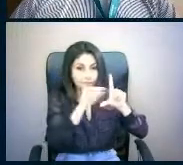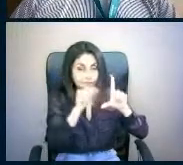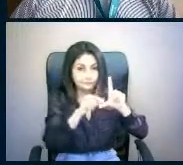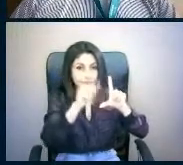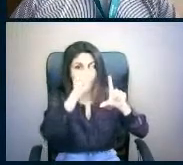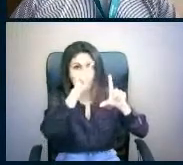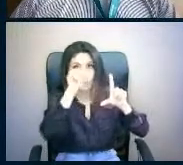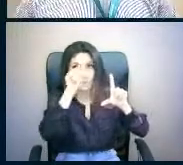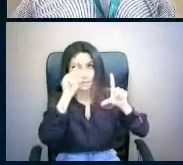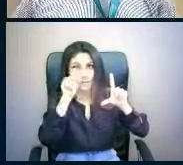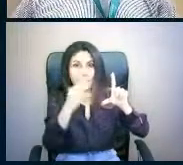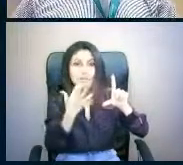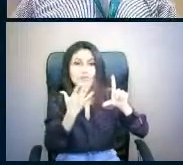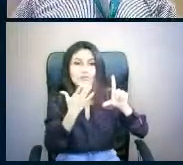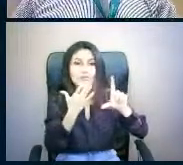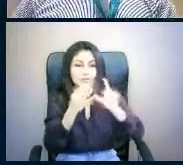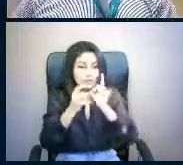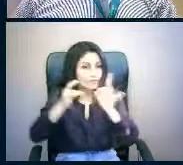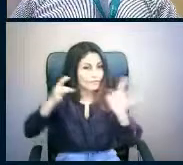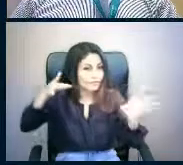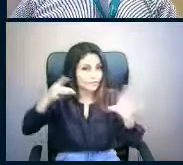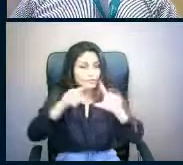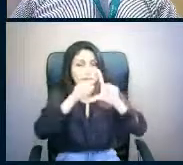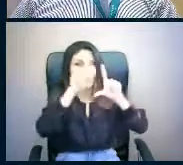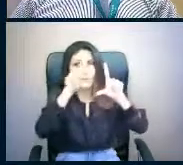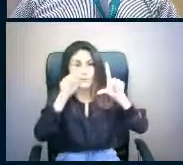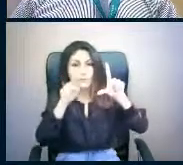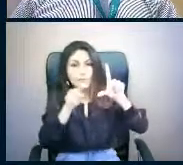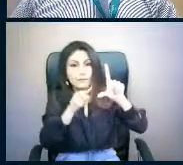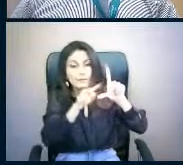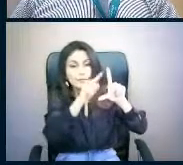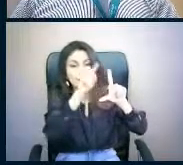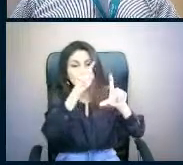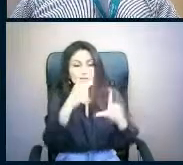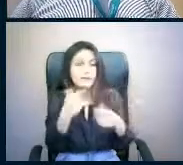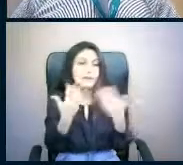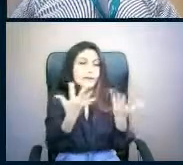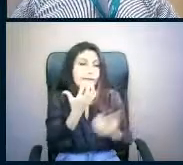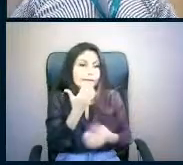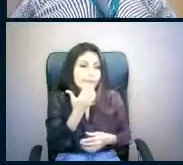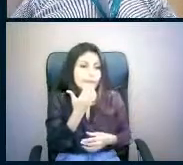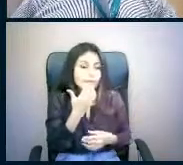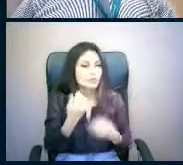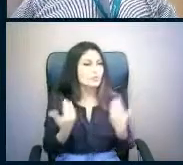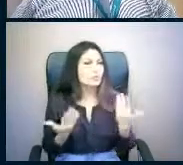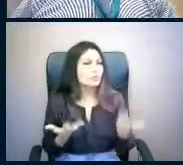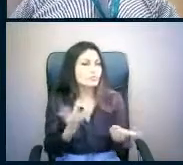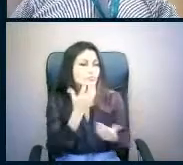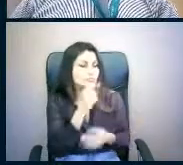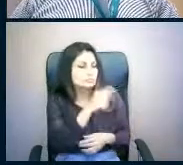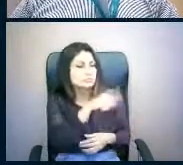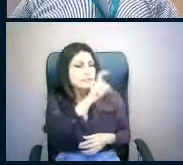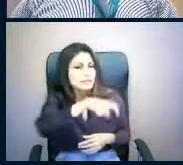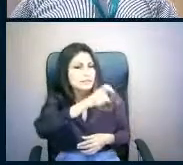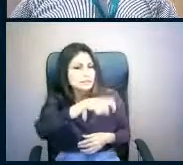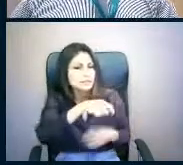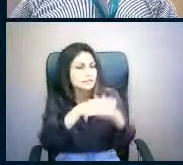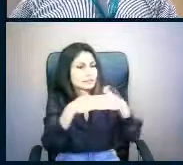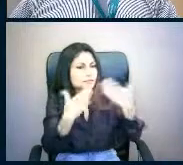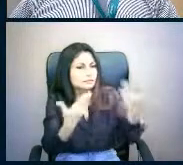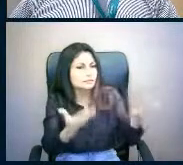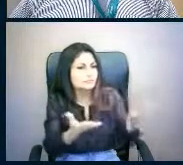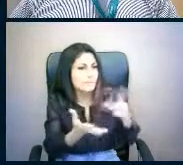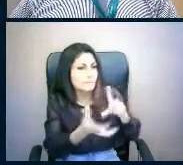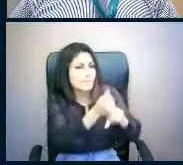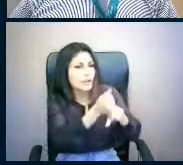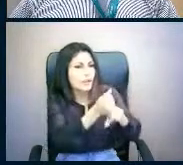ver cómo funciona al momento, por ejemplo, de detectar una necesidad,